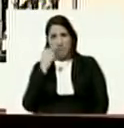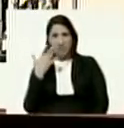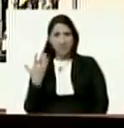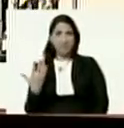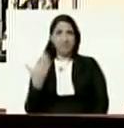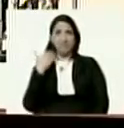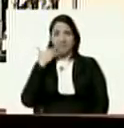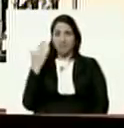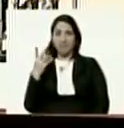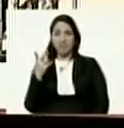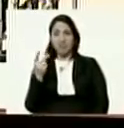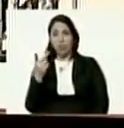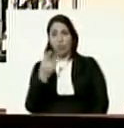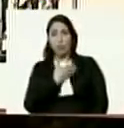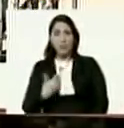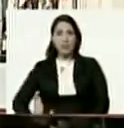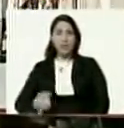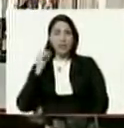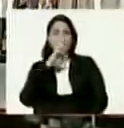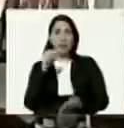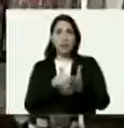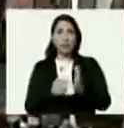El segundo presidente,